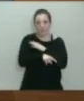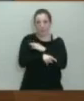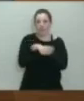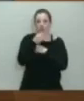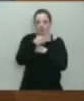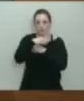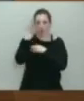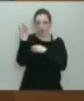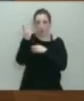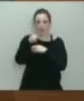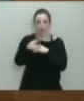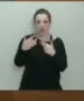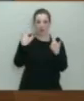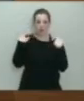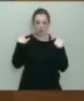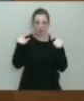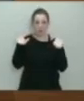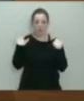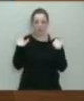matizada y responsable